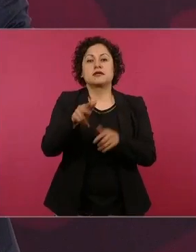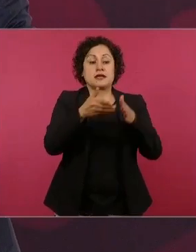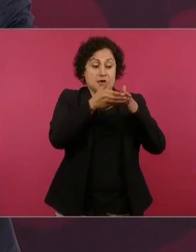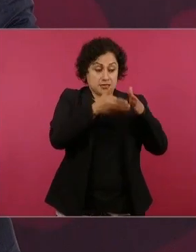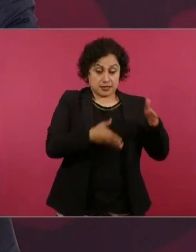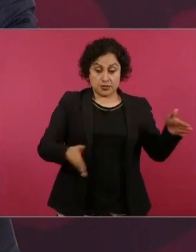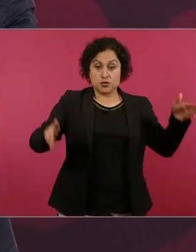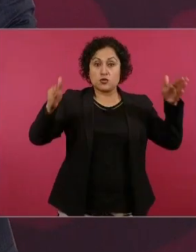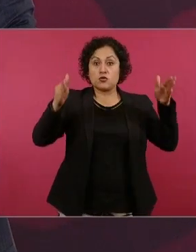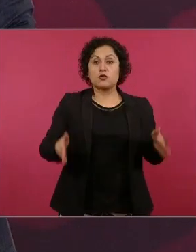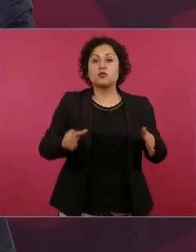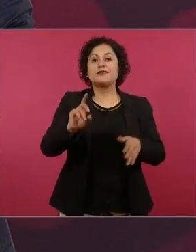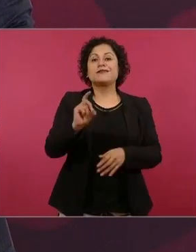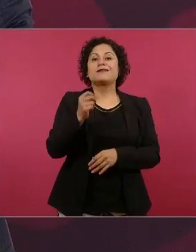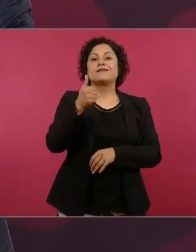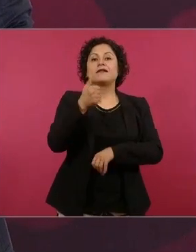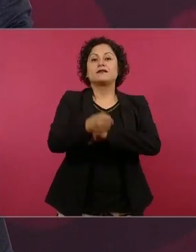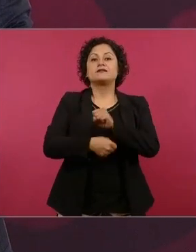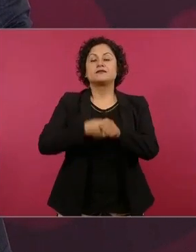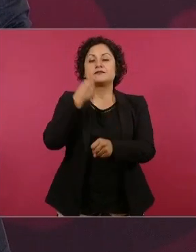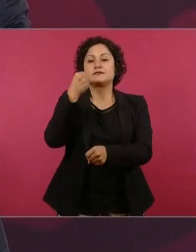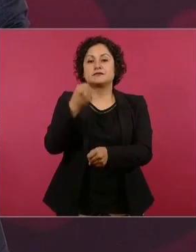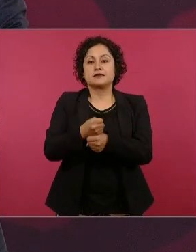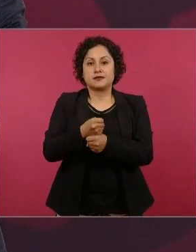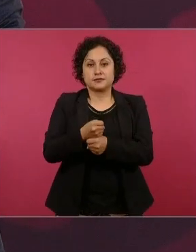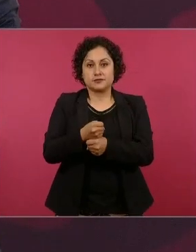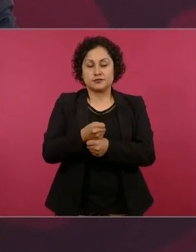36 años,